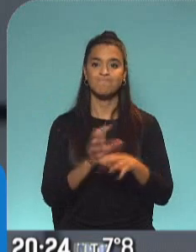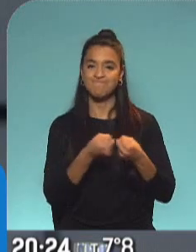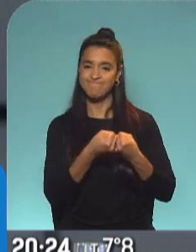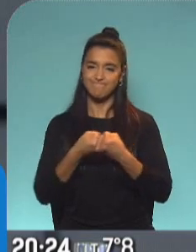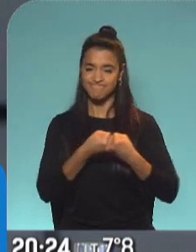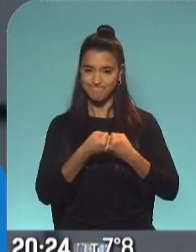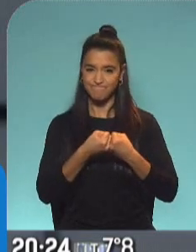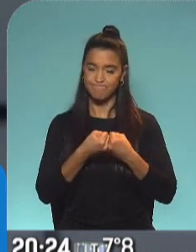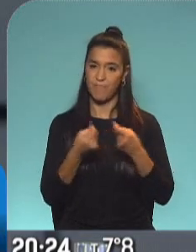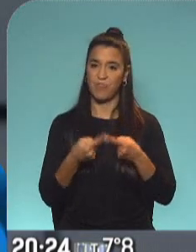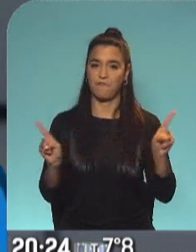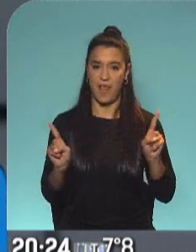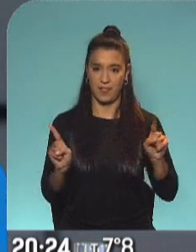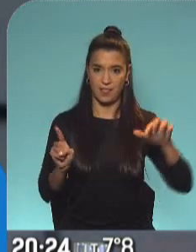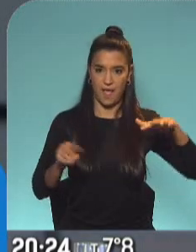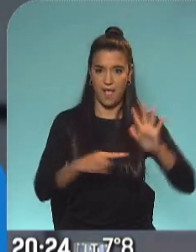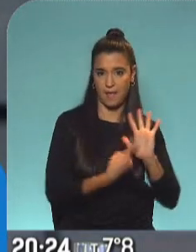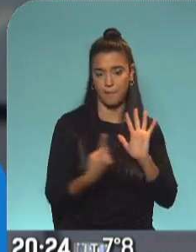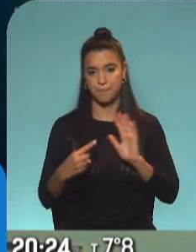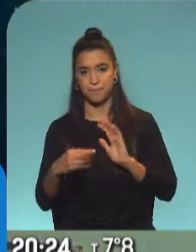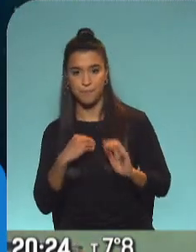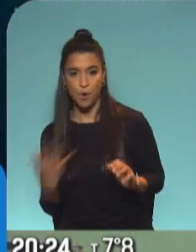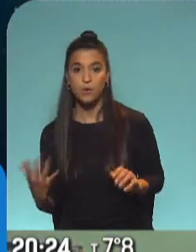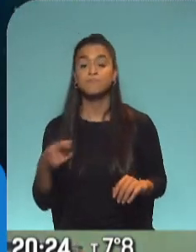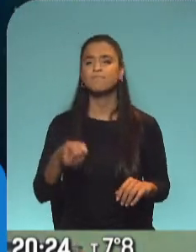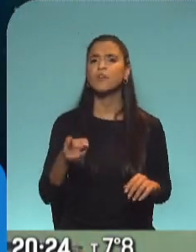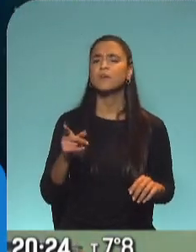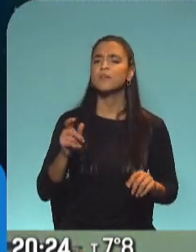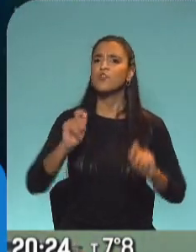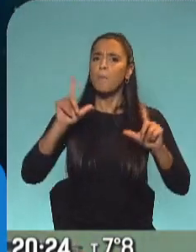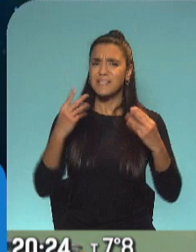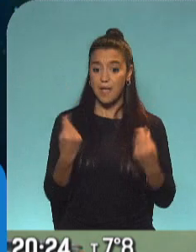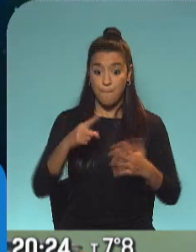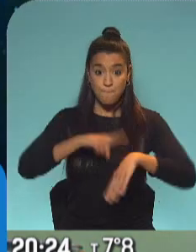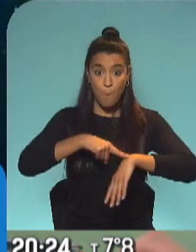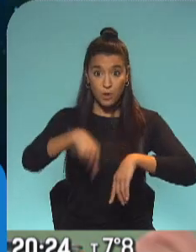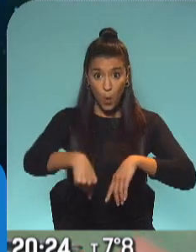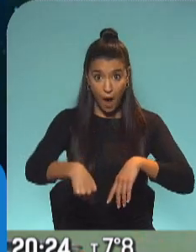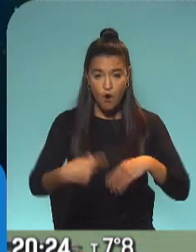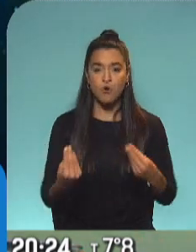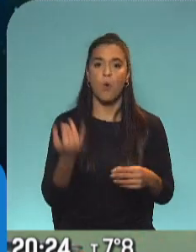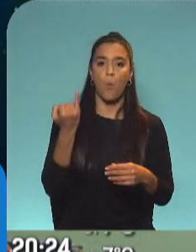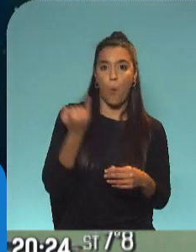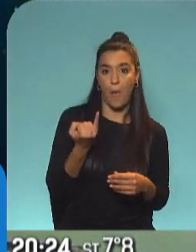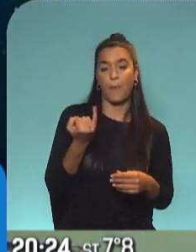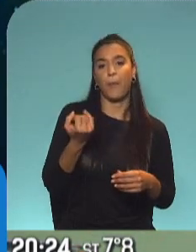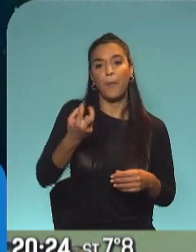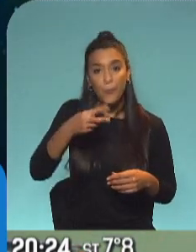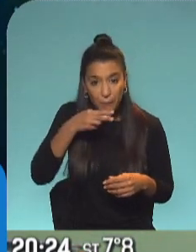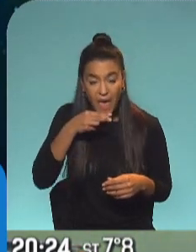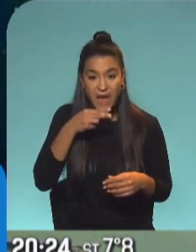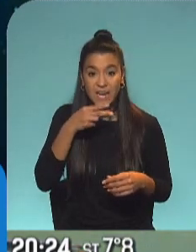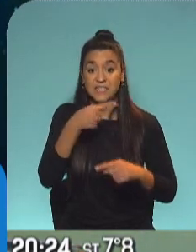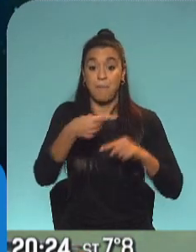y a terminar siendo distinta. Lo único que me sorprende en todo caso es el momento, porque si desde el jueves, viernes y sobre todo la